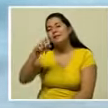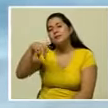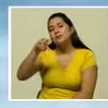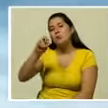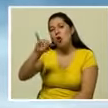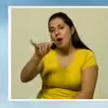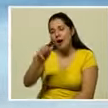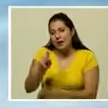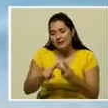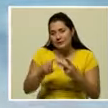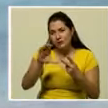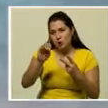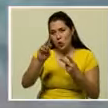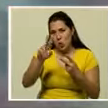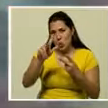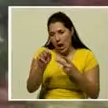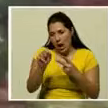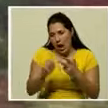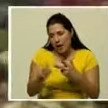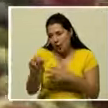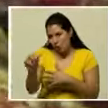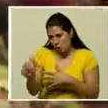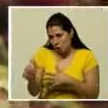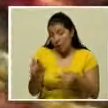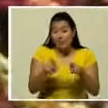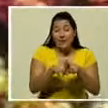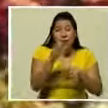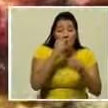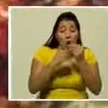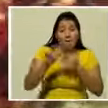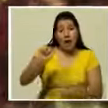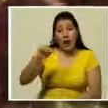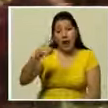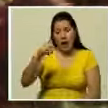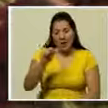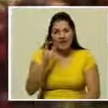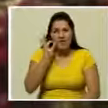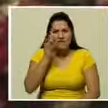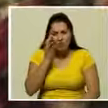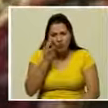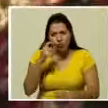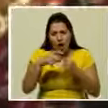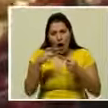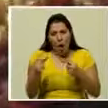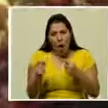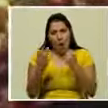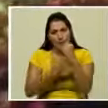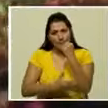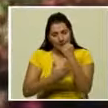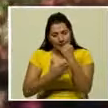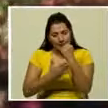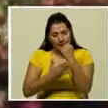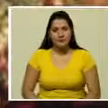peces. Entre los vegetales que consume están las algas, frutas, hojas y madera de mangle rojo.